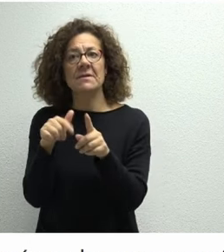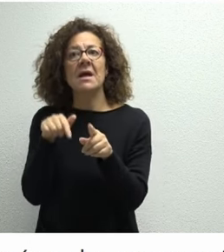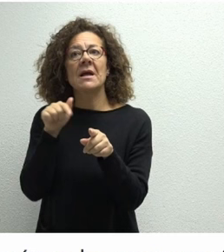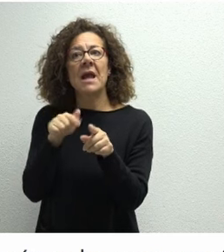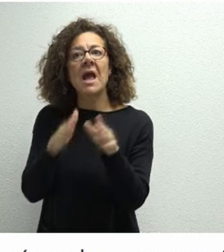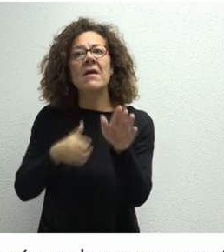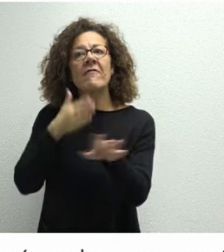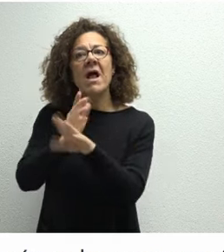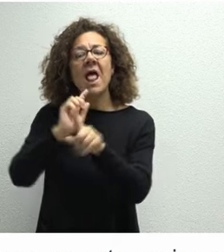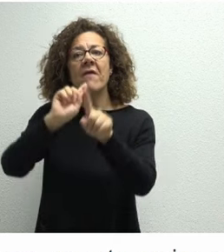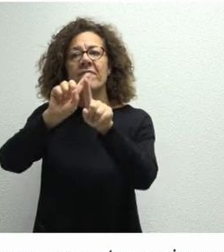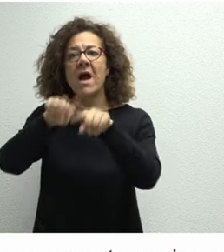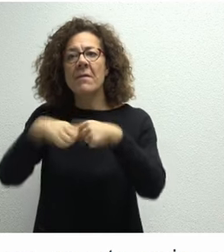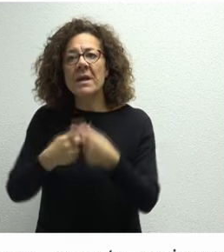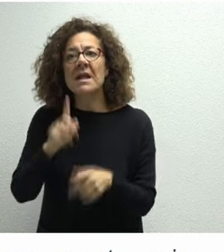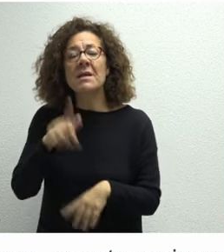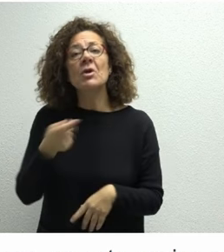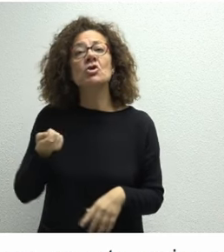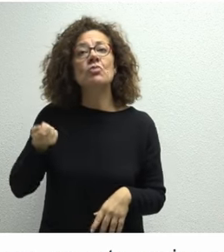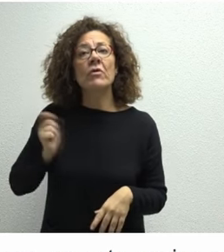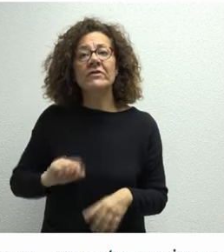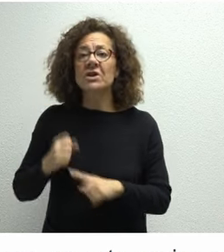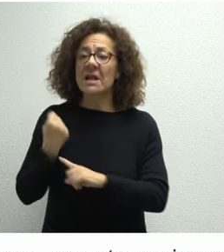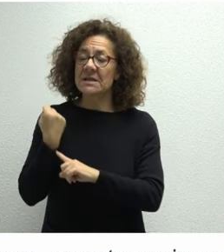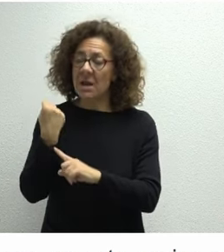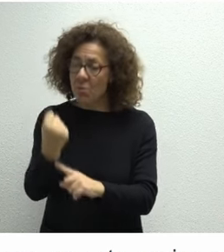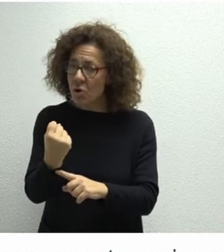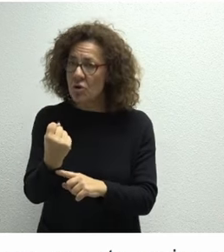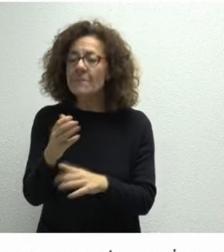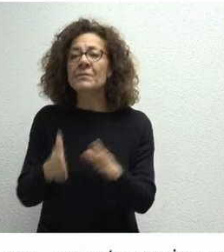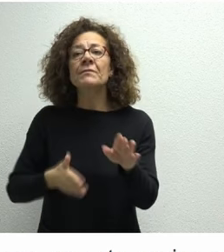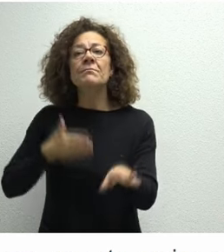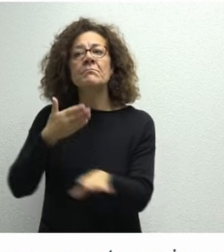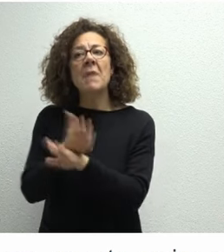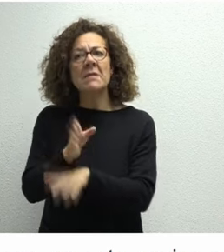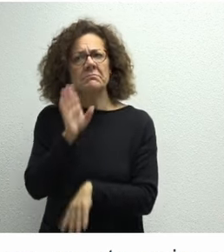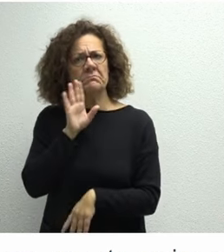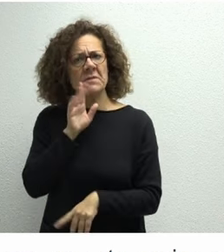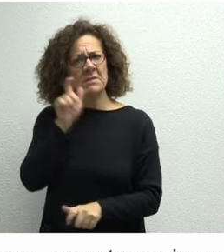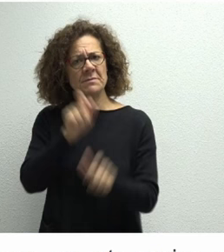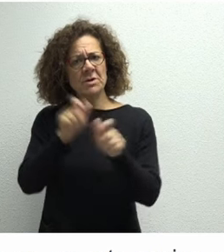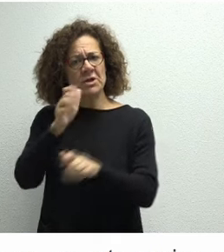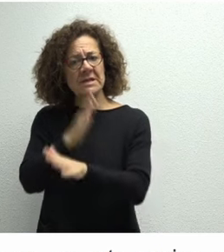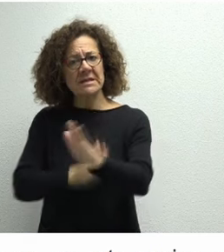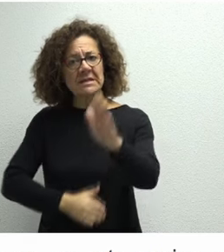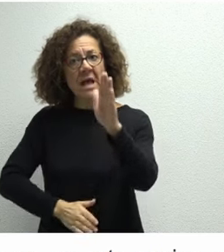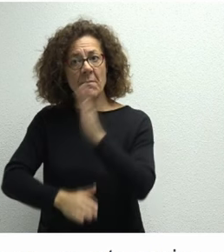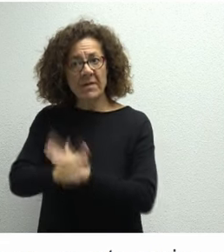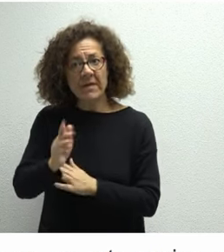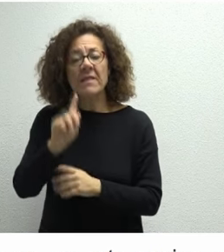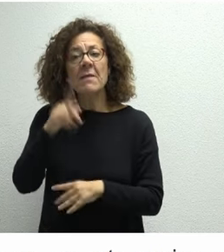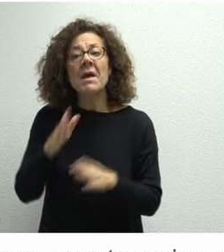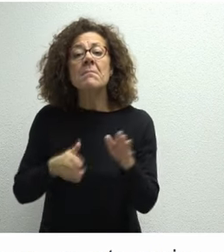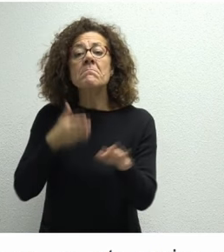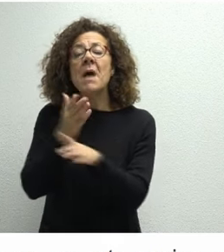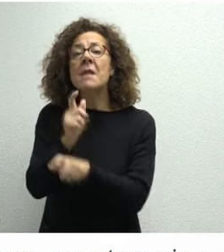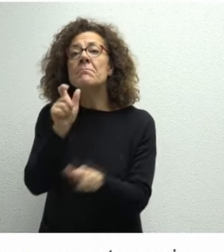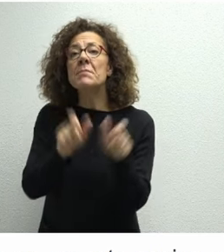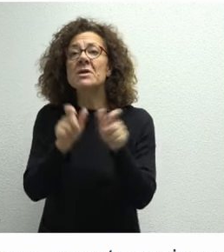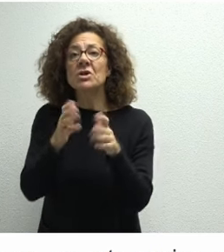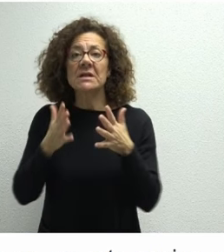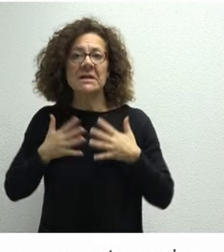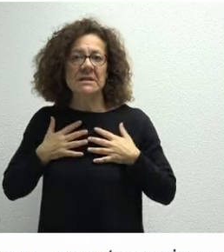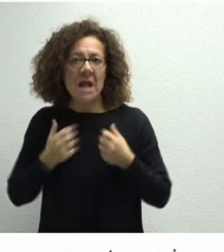acude la familia acuden Los profesionales de apoyo acude las propias personas con discapacidad acude el personal de